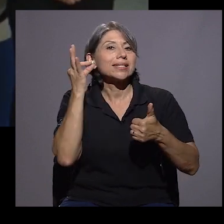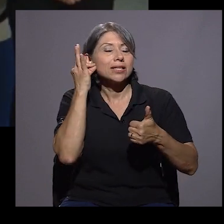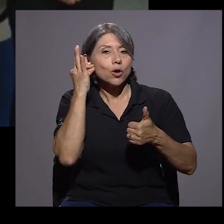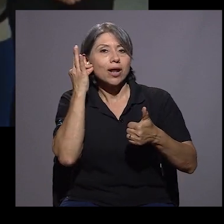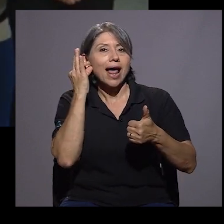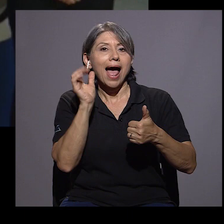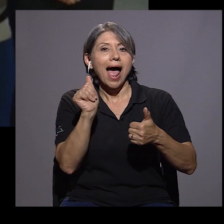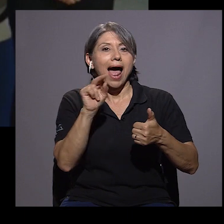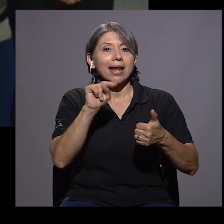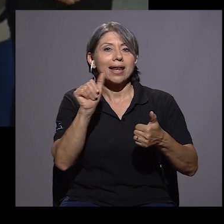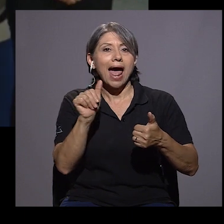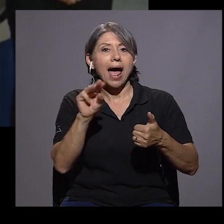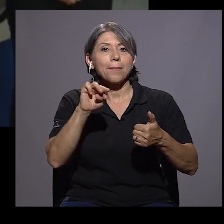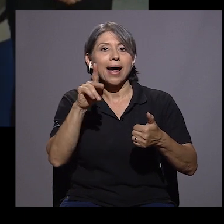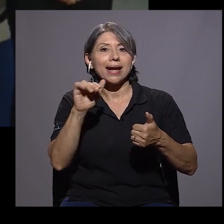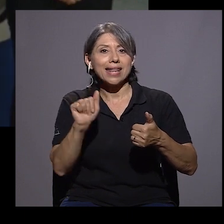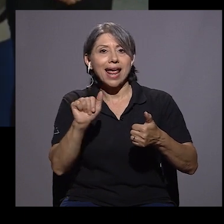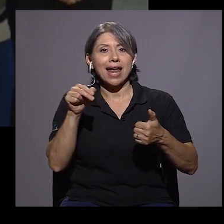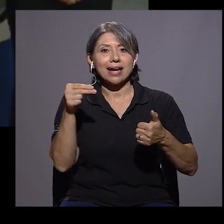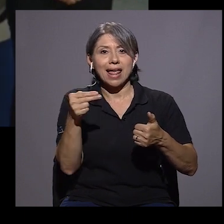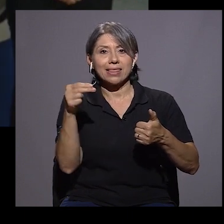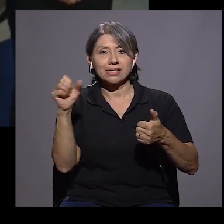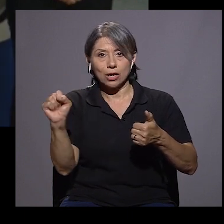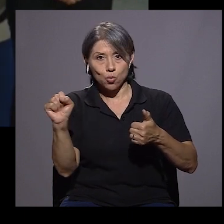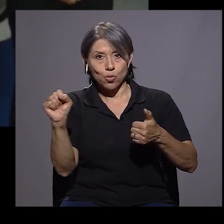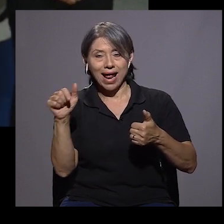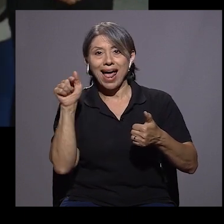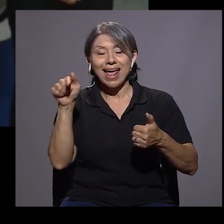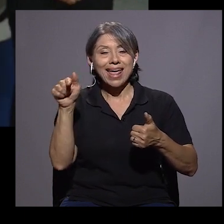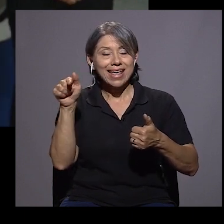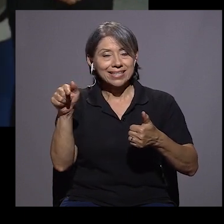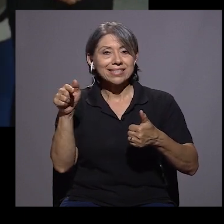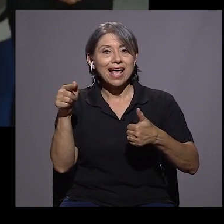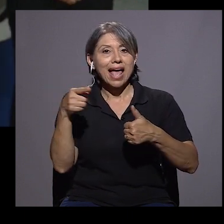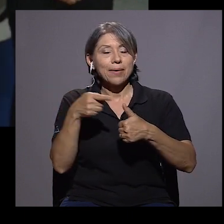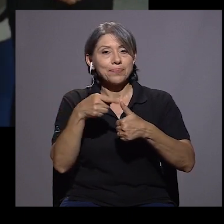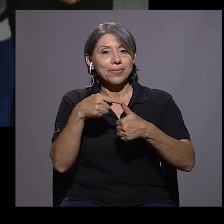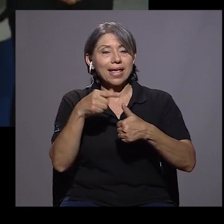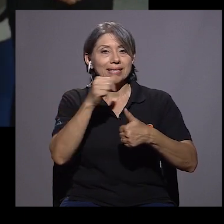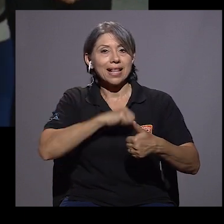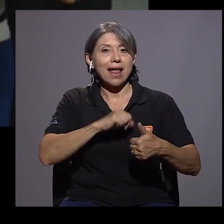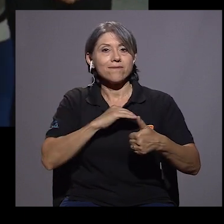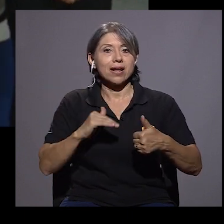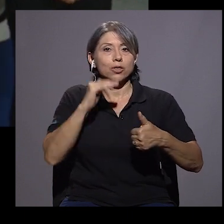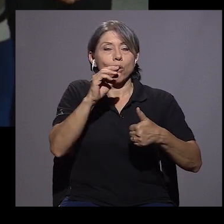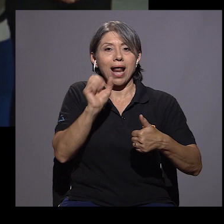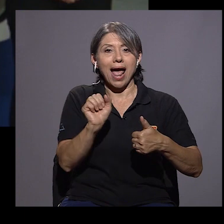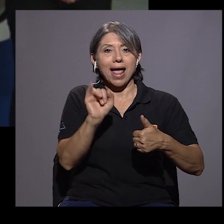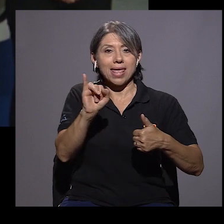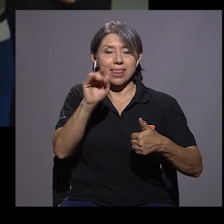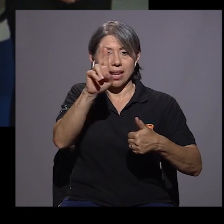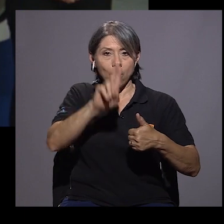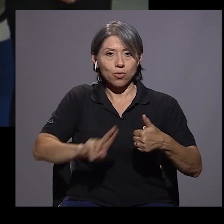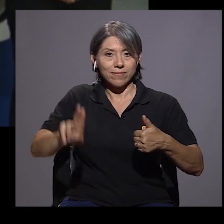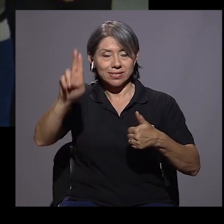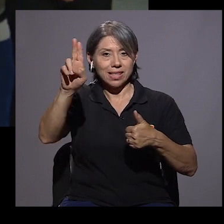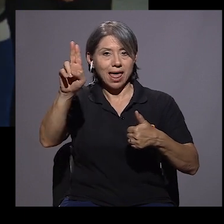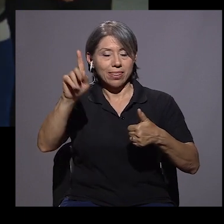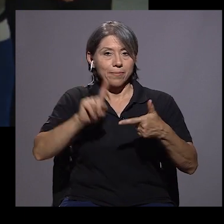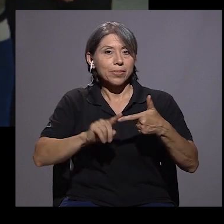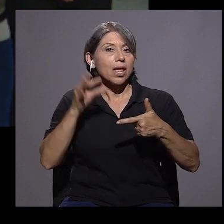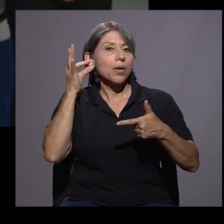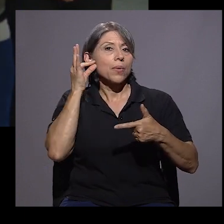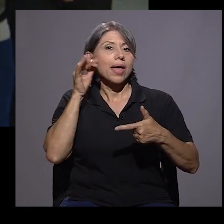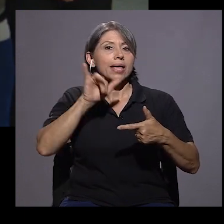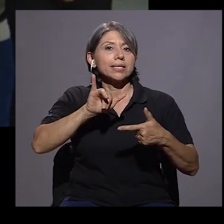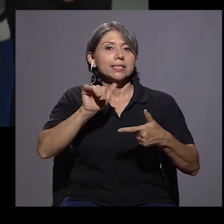activa, está integrada por la señora Ana María Hernández Segura, que es la rectora